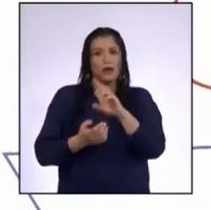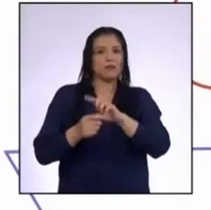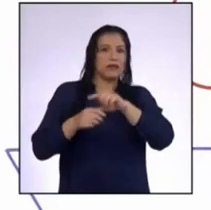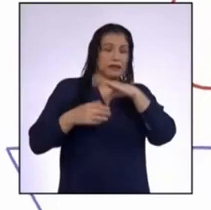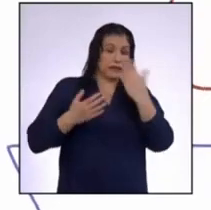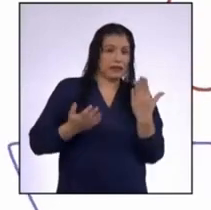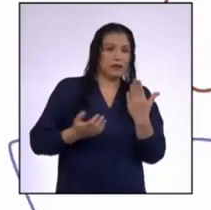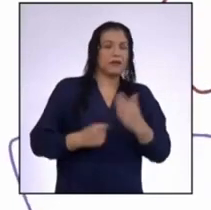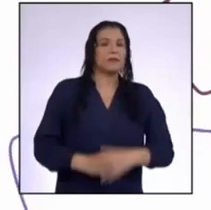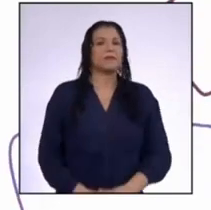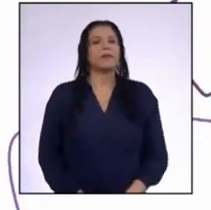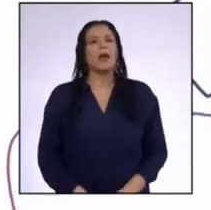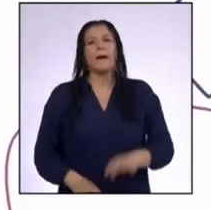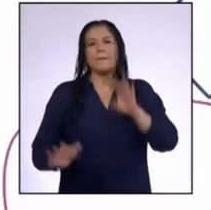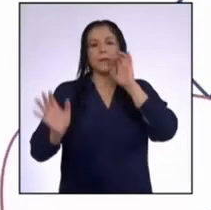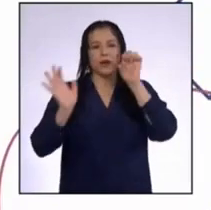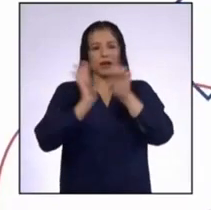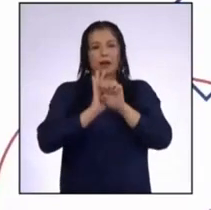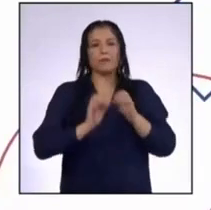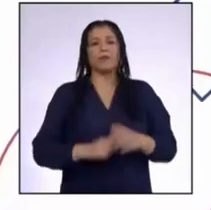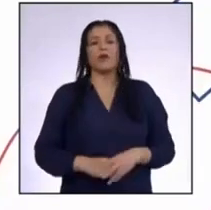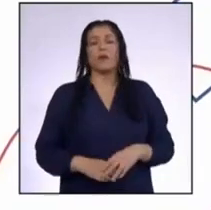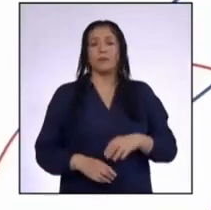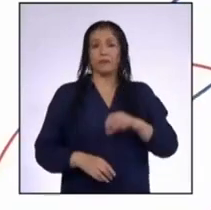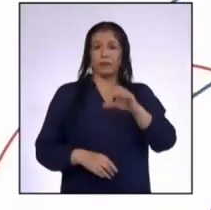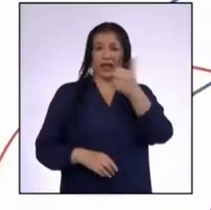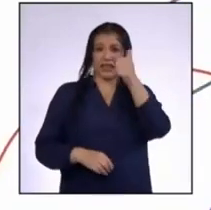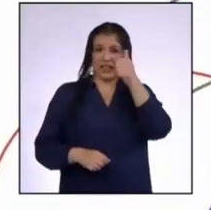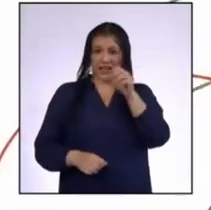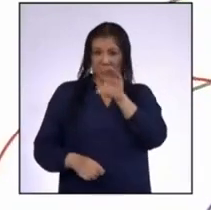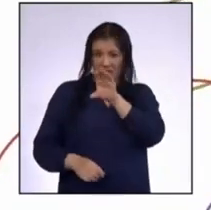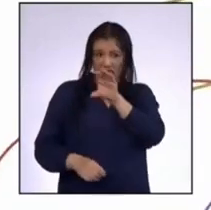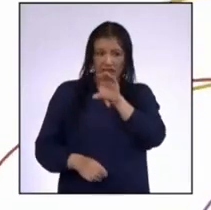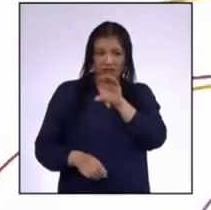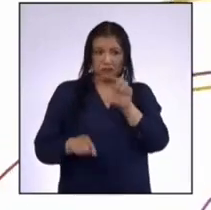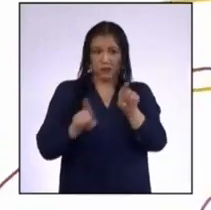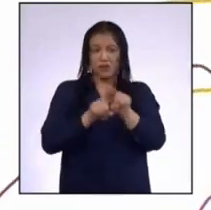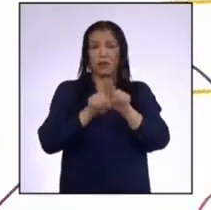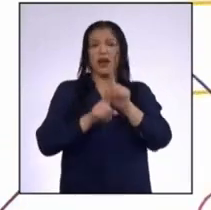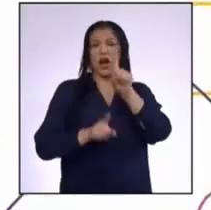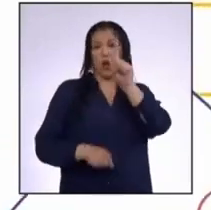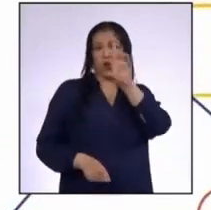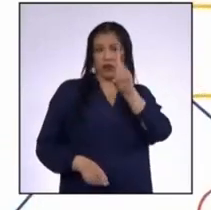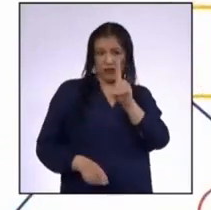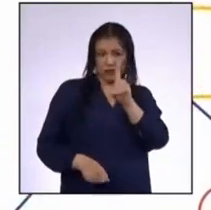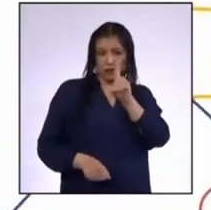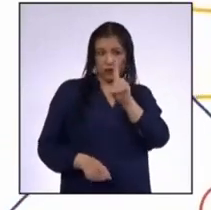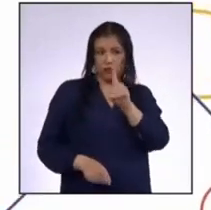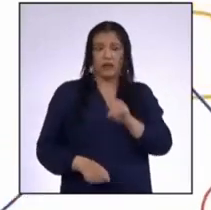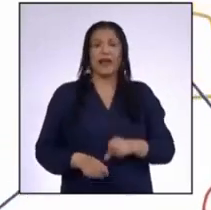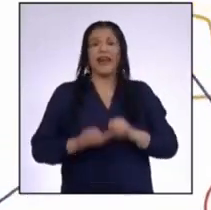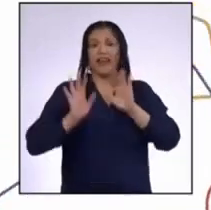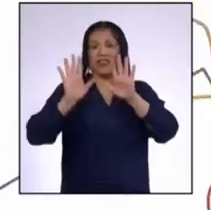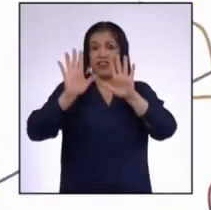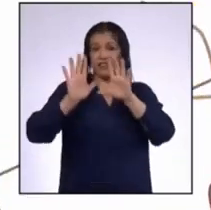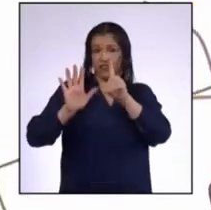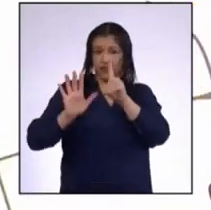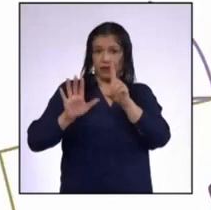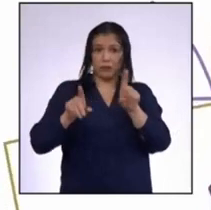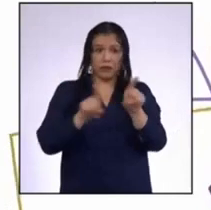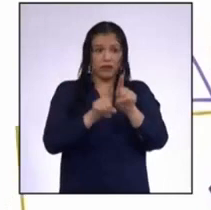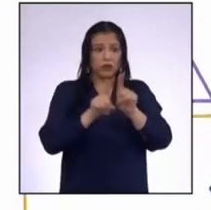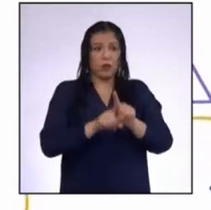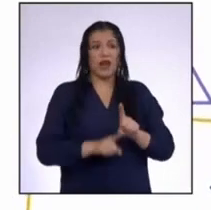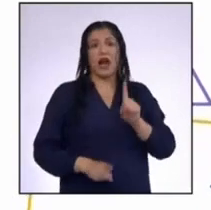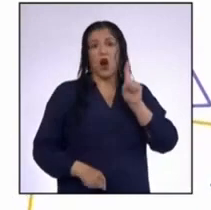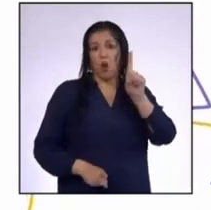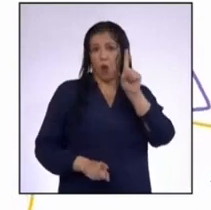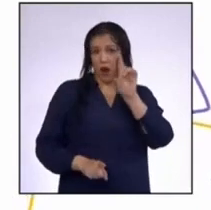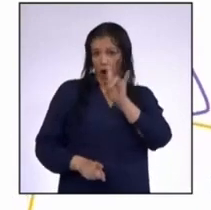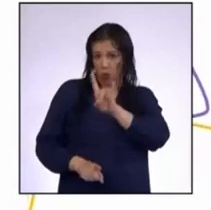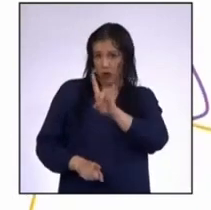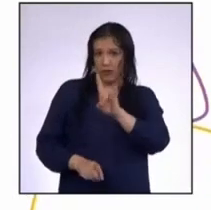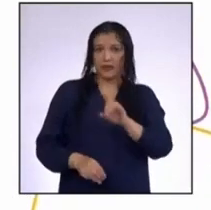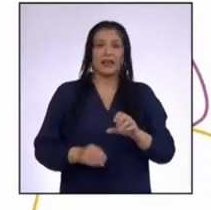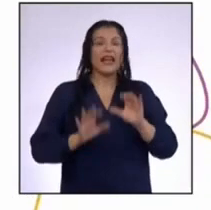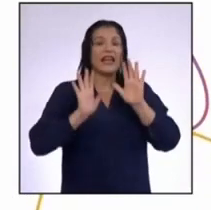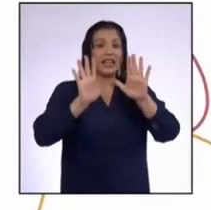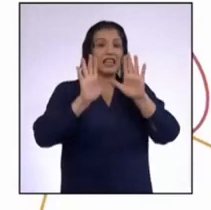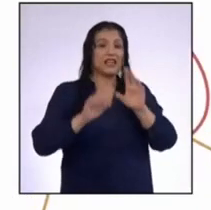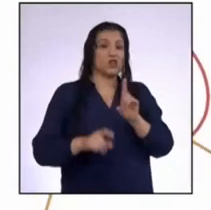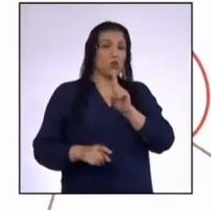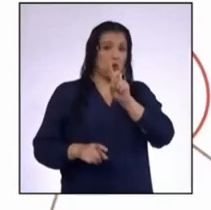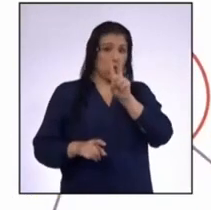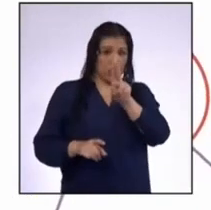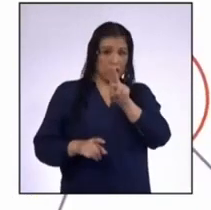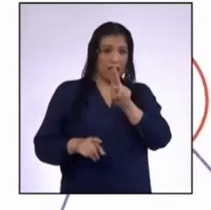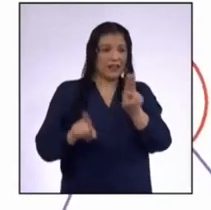siguiente. Por ejemplo, 10 centésimos forman un décimo, 10 décimos forman una unidad y 10 unidades